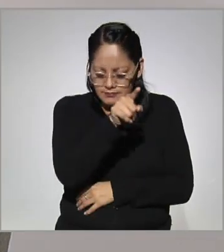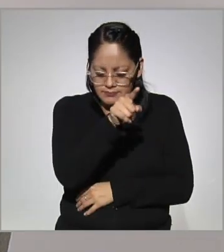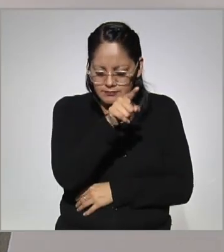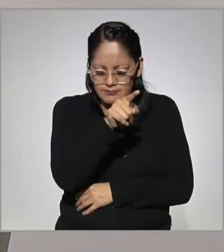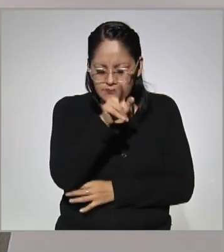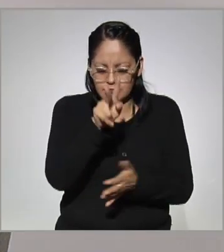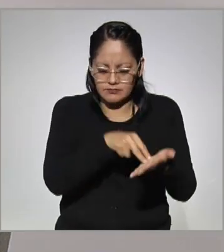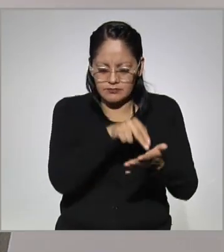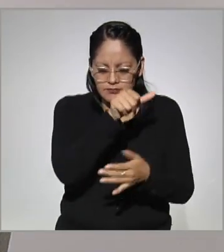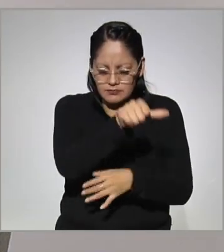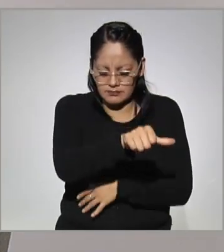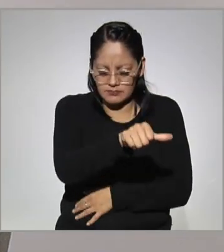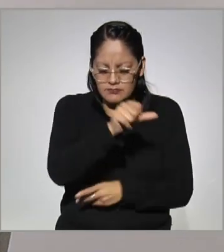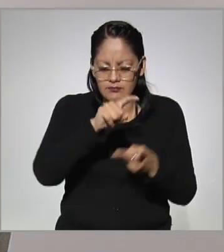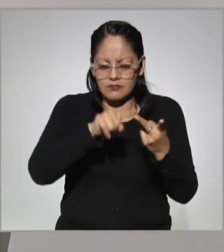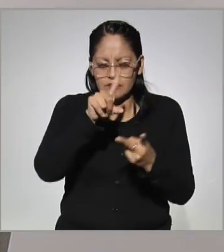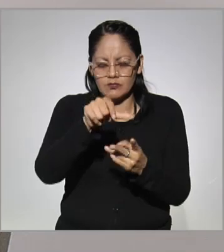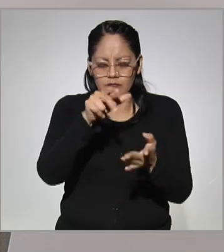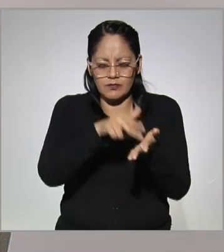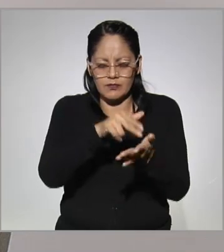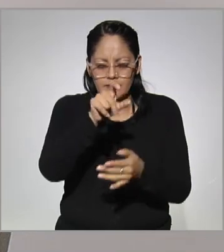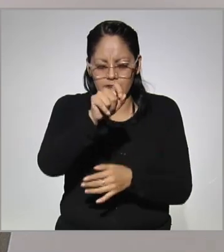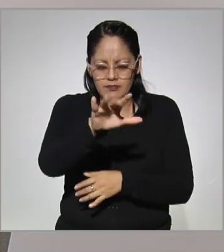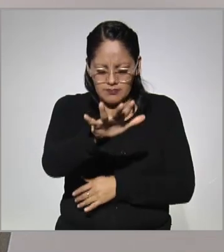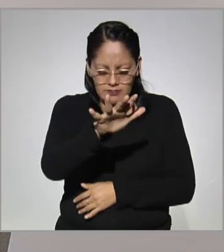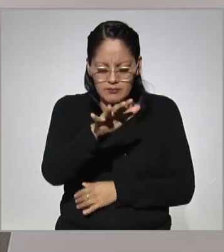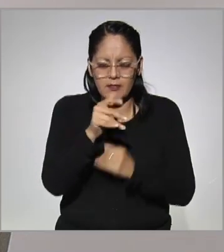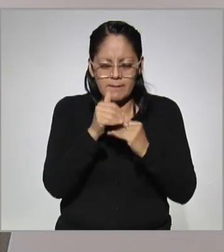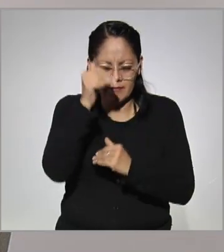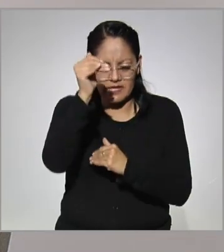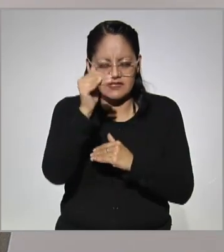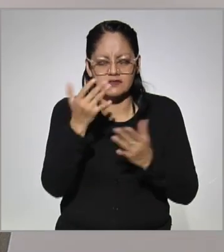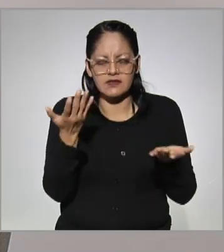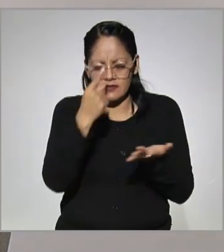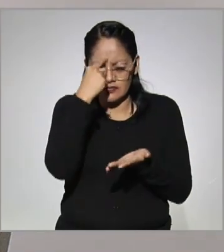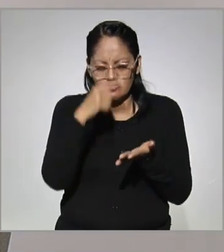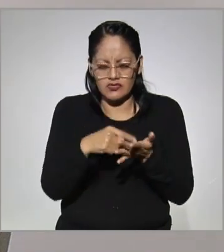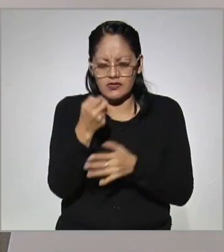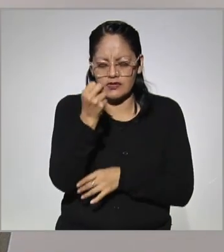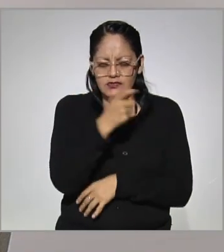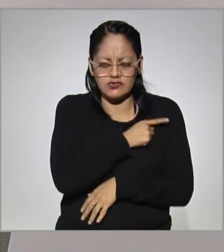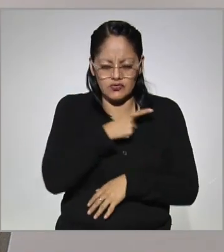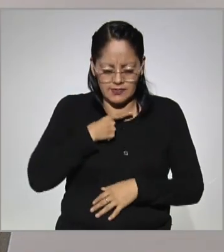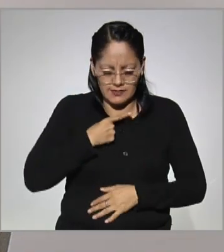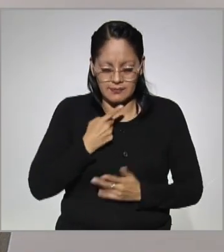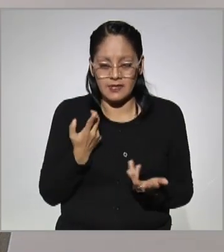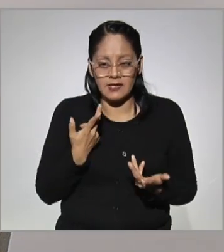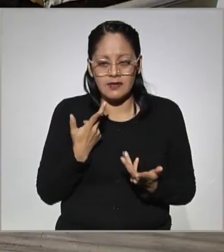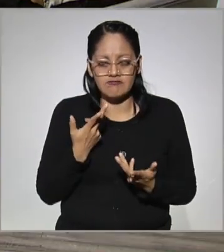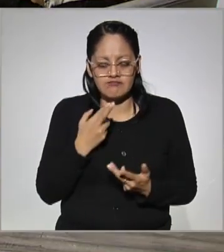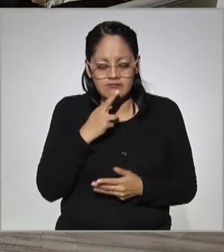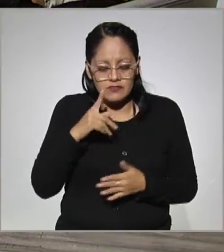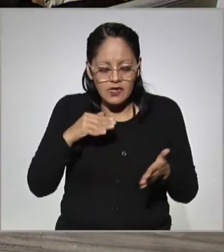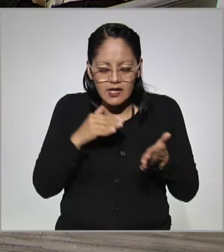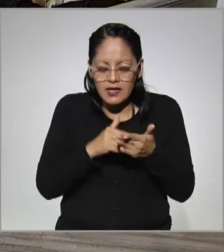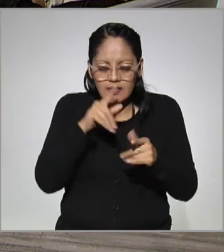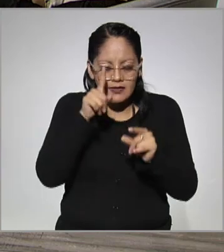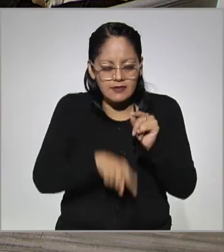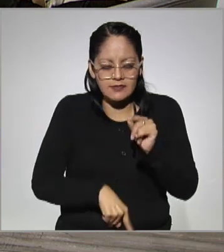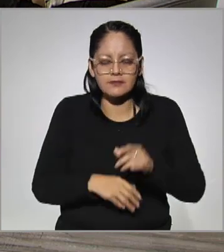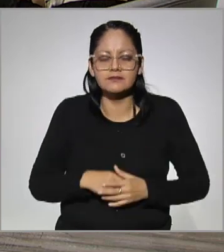el 16, en el 26 incrementó. Entonces creo que eso debe de superarse. Es decir, que